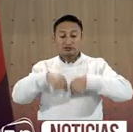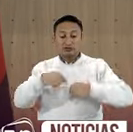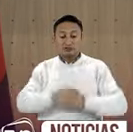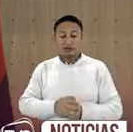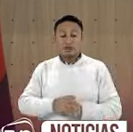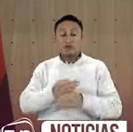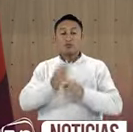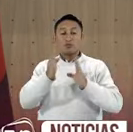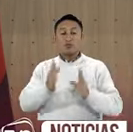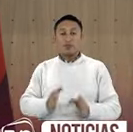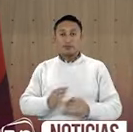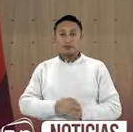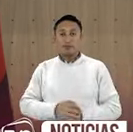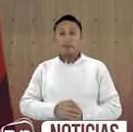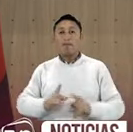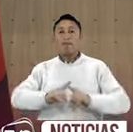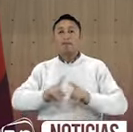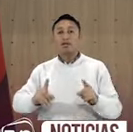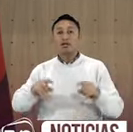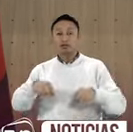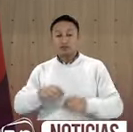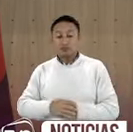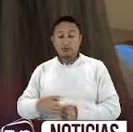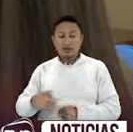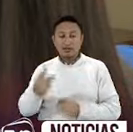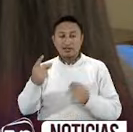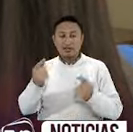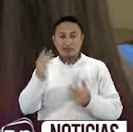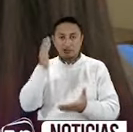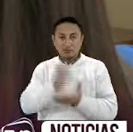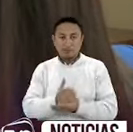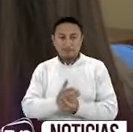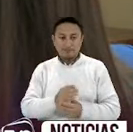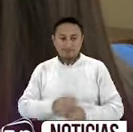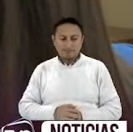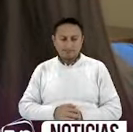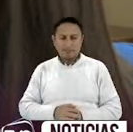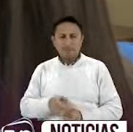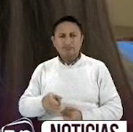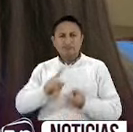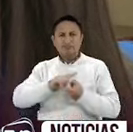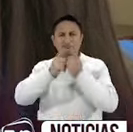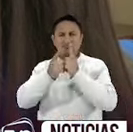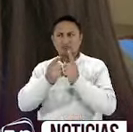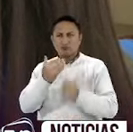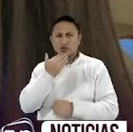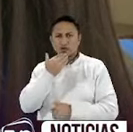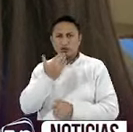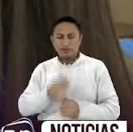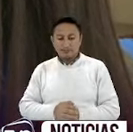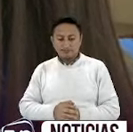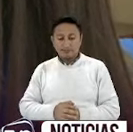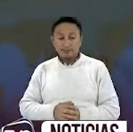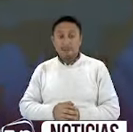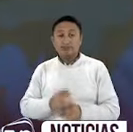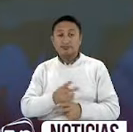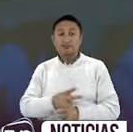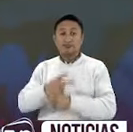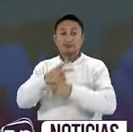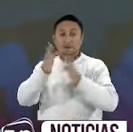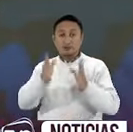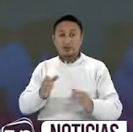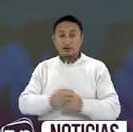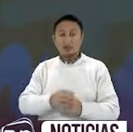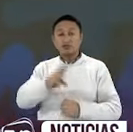nuestros funcionarios, pero hacerlo tomando el toro por los cuernos. ¿Pero en qué debe consistir esta reestructuración? Para el concejal Wilson